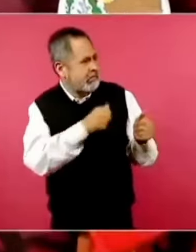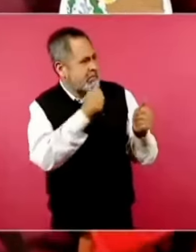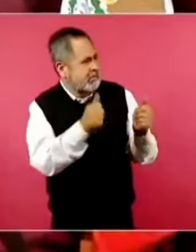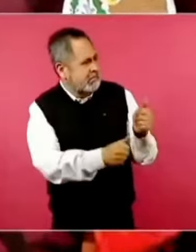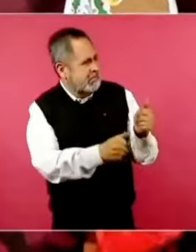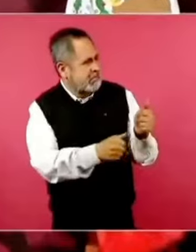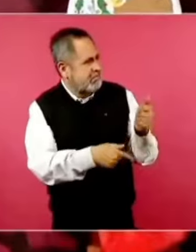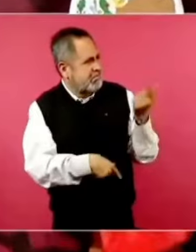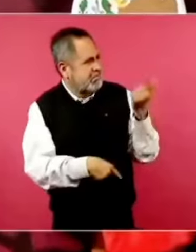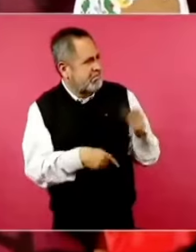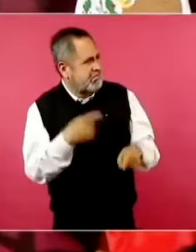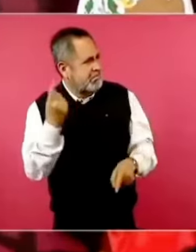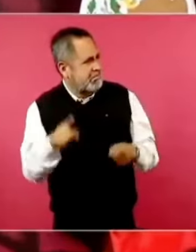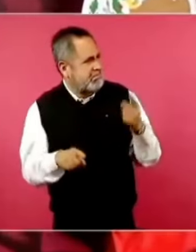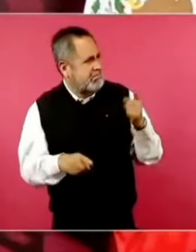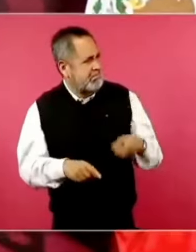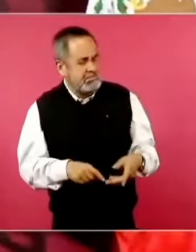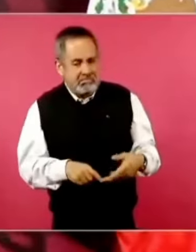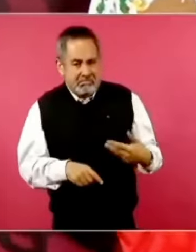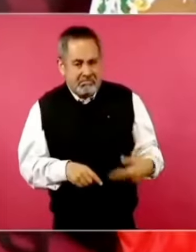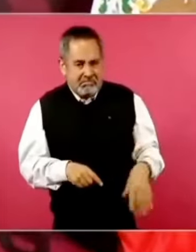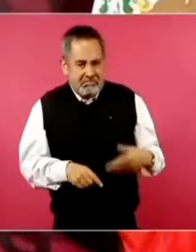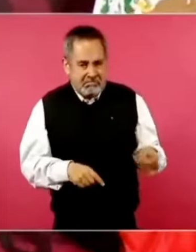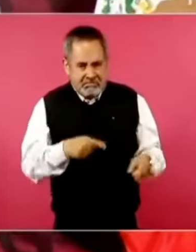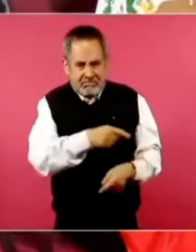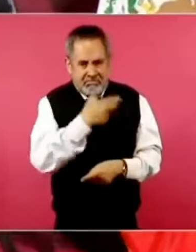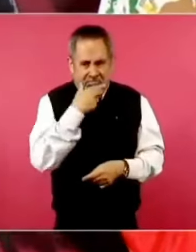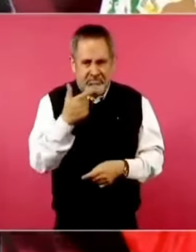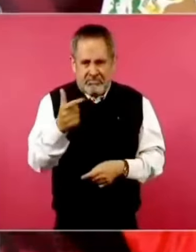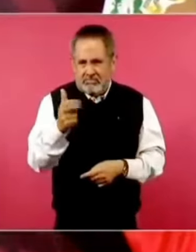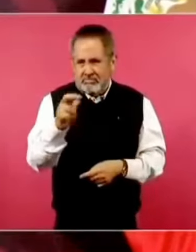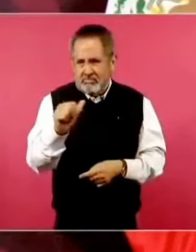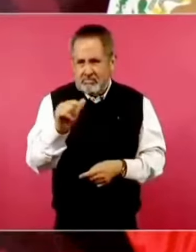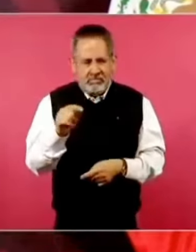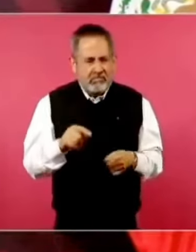Llega a decir y a insinuar que tenía más poder